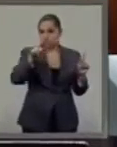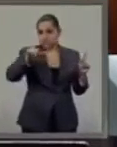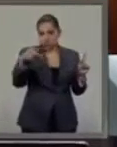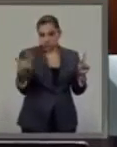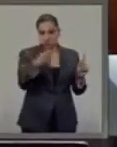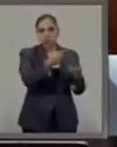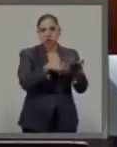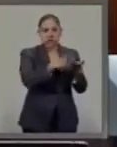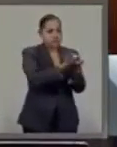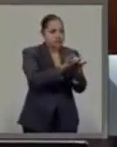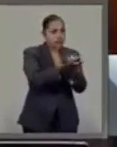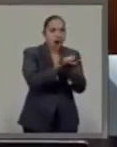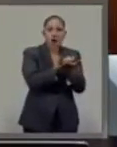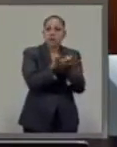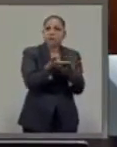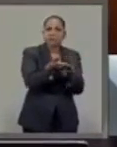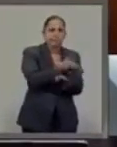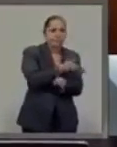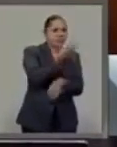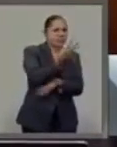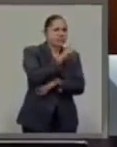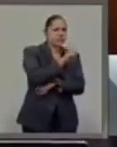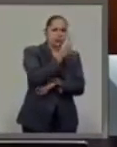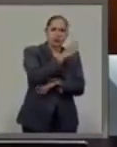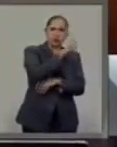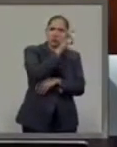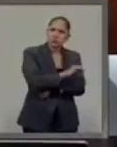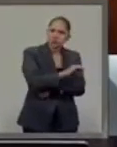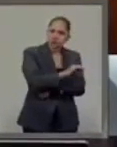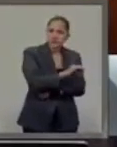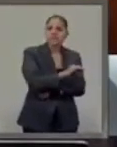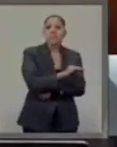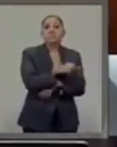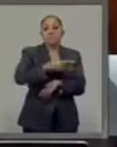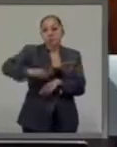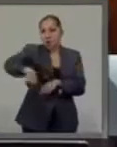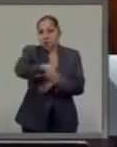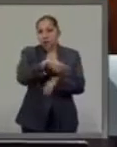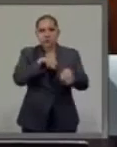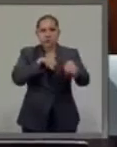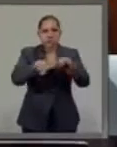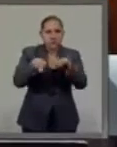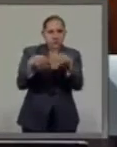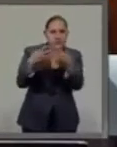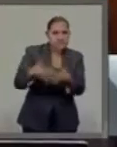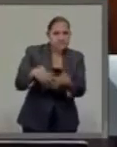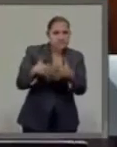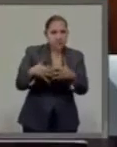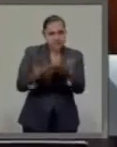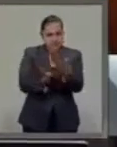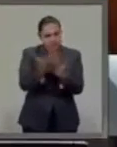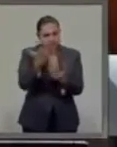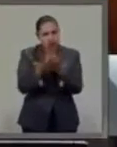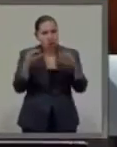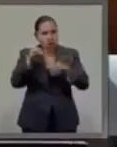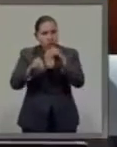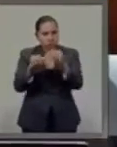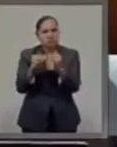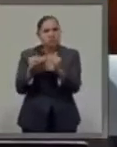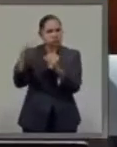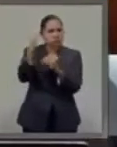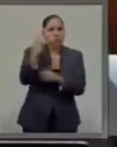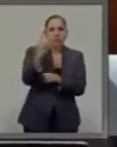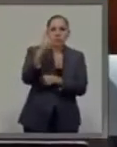retrocedió 3.2% en términos reales, mientras que la productividad formal aumentó 4.1%